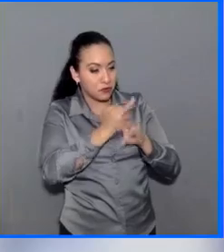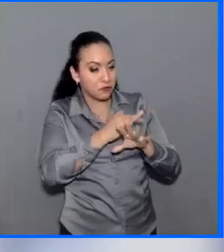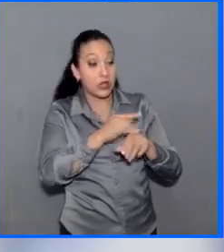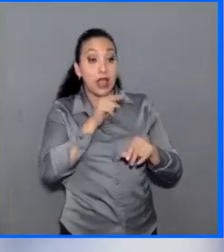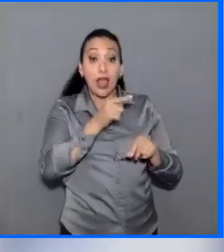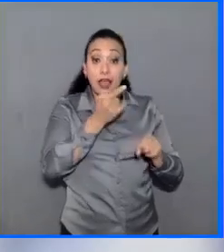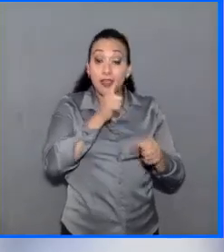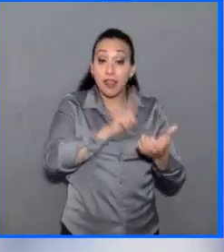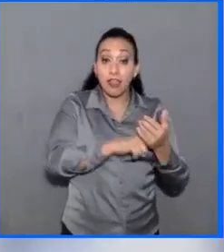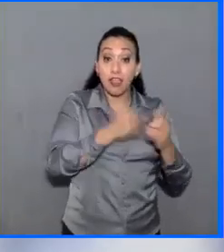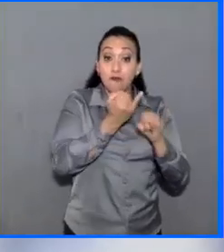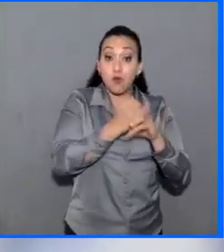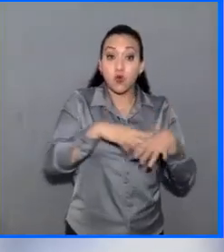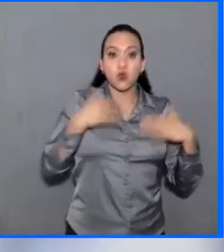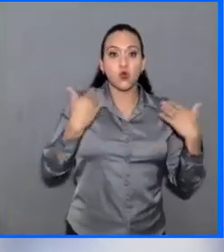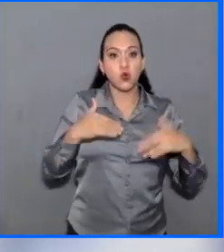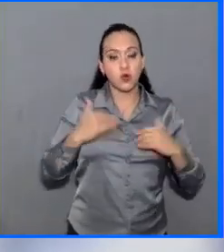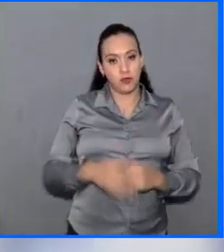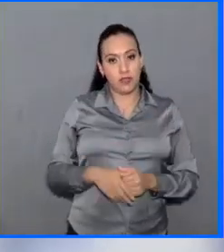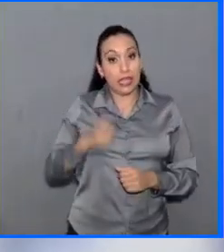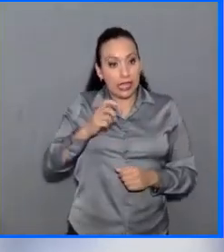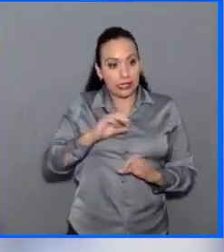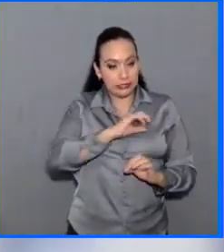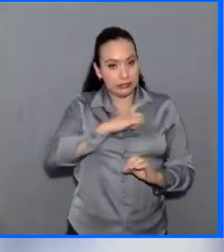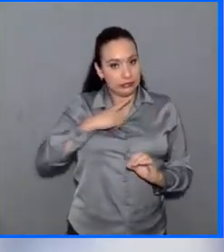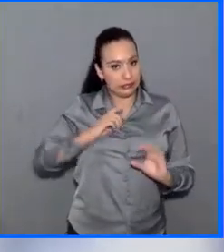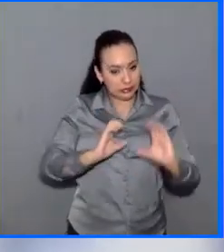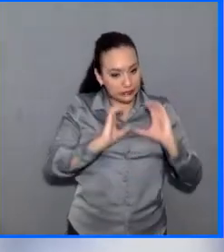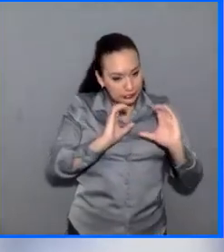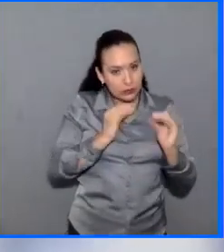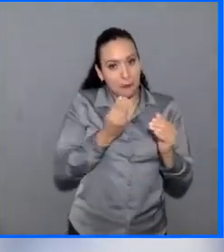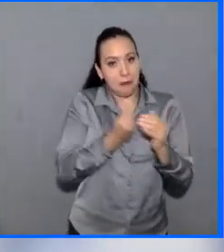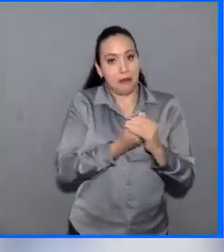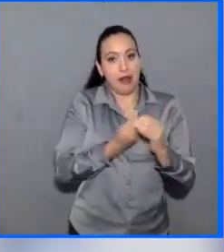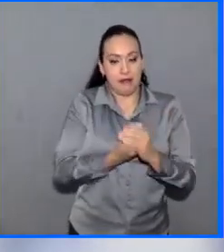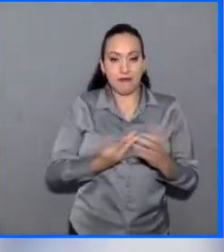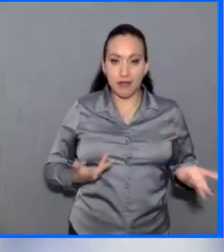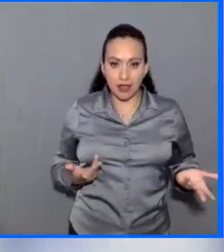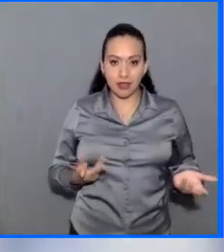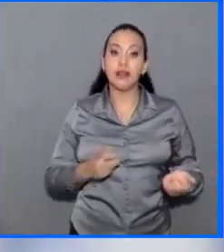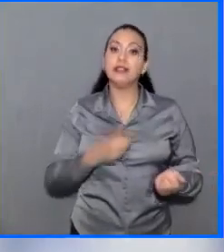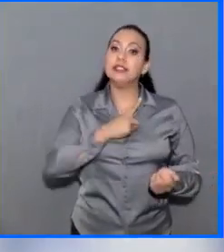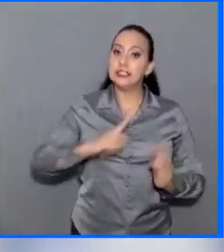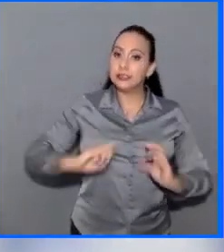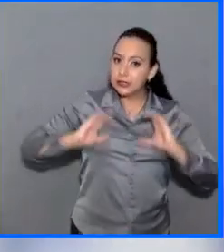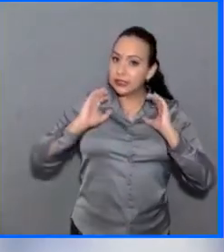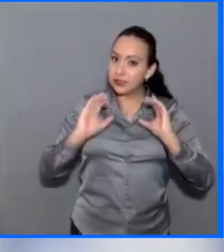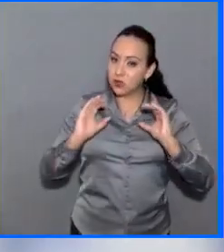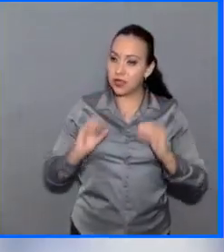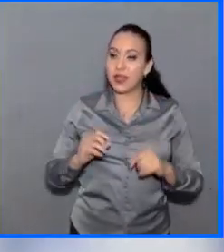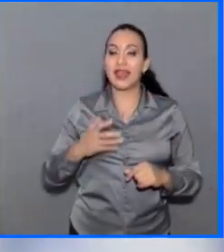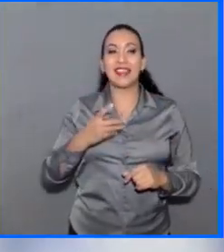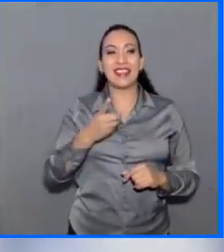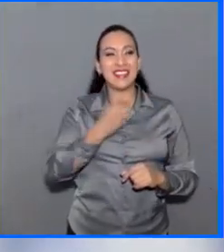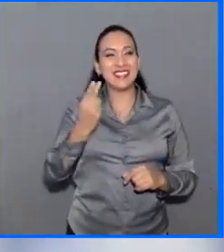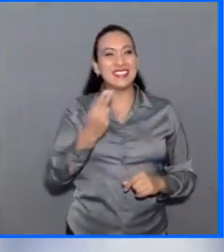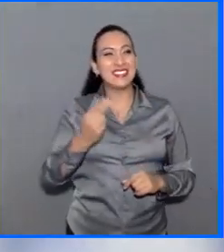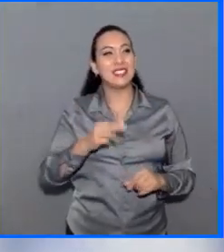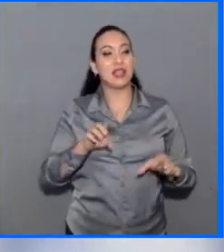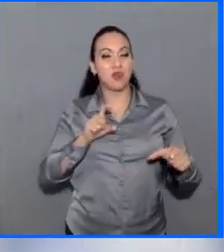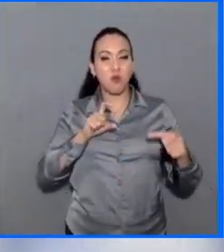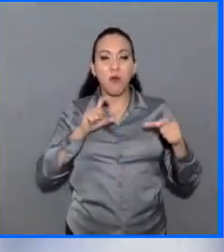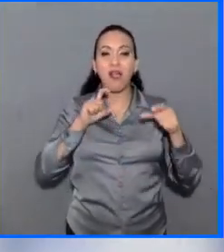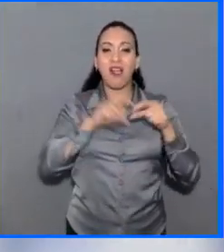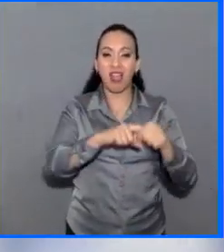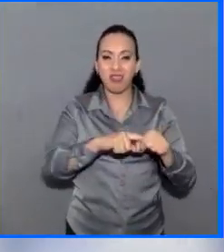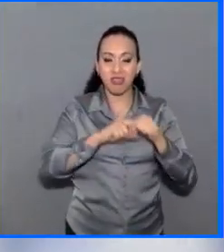tiene que resguardar la integridad total y tienen que tener una ciberseguridad relevante. Eso